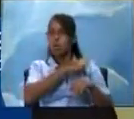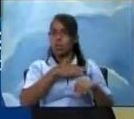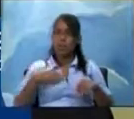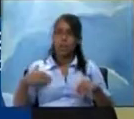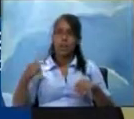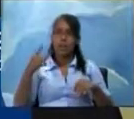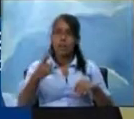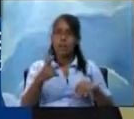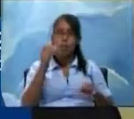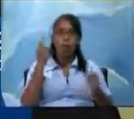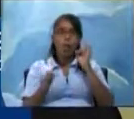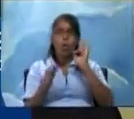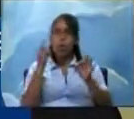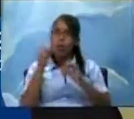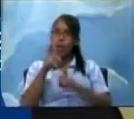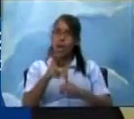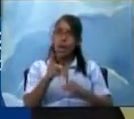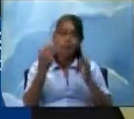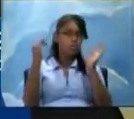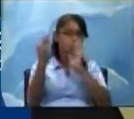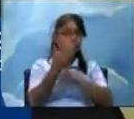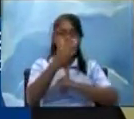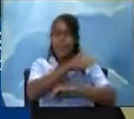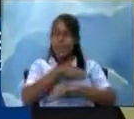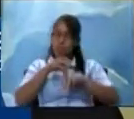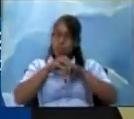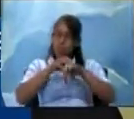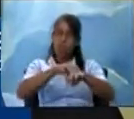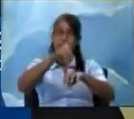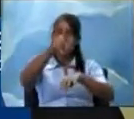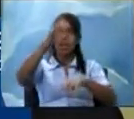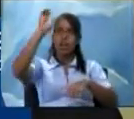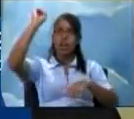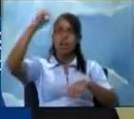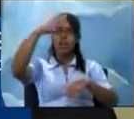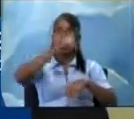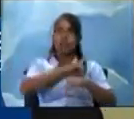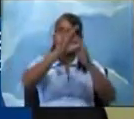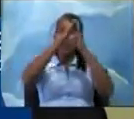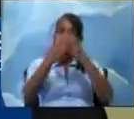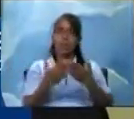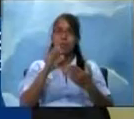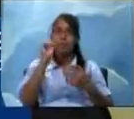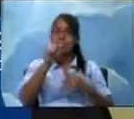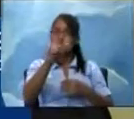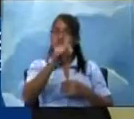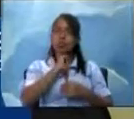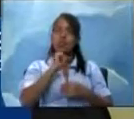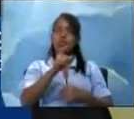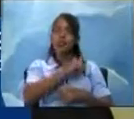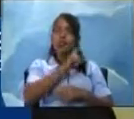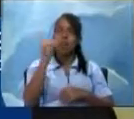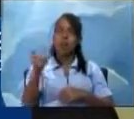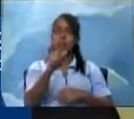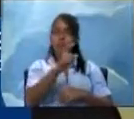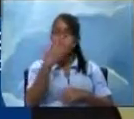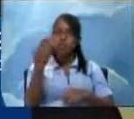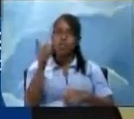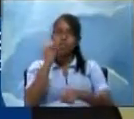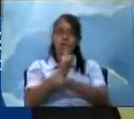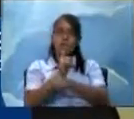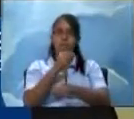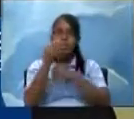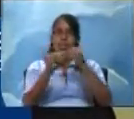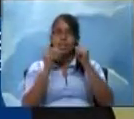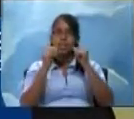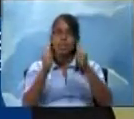queremos juzgarle, al contrario, queremos llevarlo a la luz de la palabra. Si usted es una de las personas que solamente